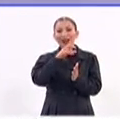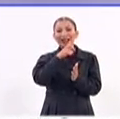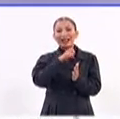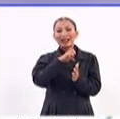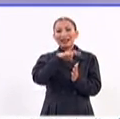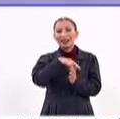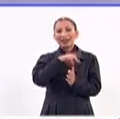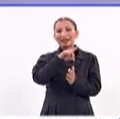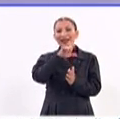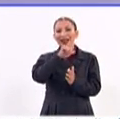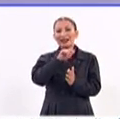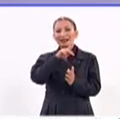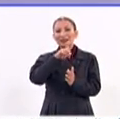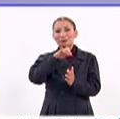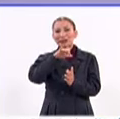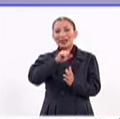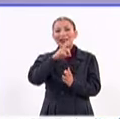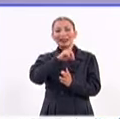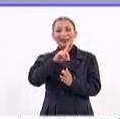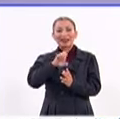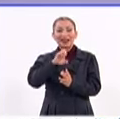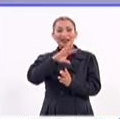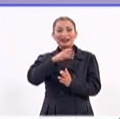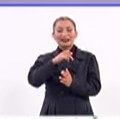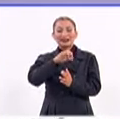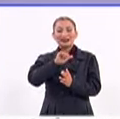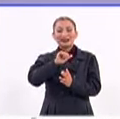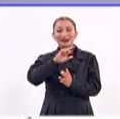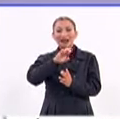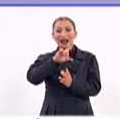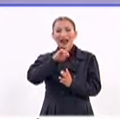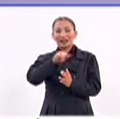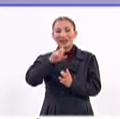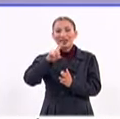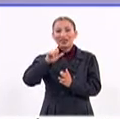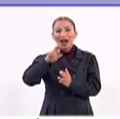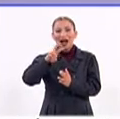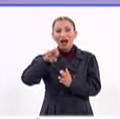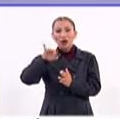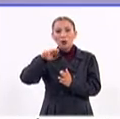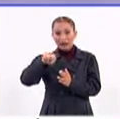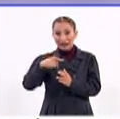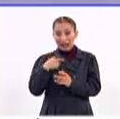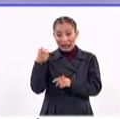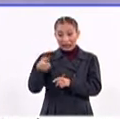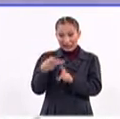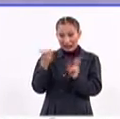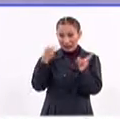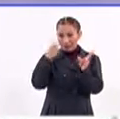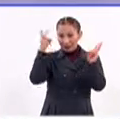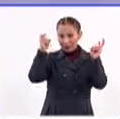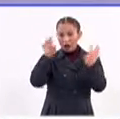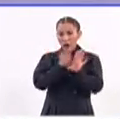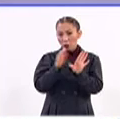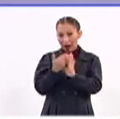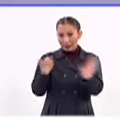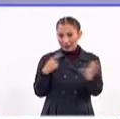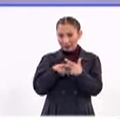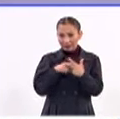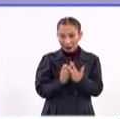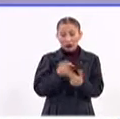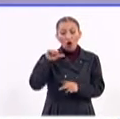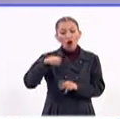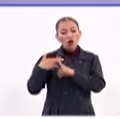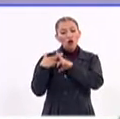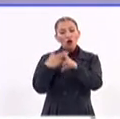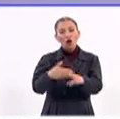origen de las especies de Charles Darwin. Y bueno, precisamente este programa lo estamos dedicando a ellos. Como mencionamos al inicio del programa,